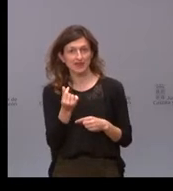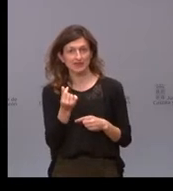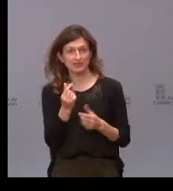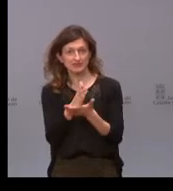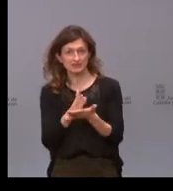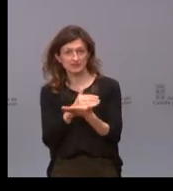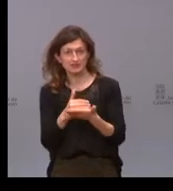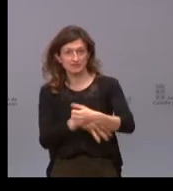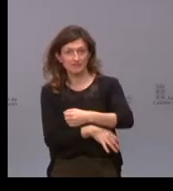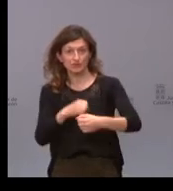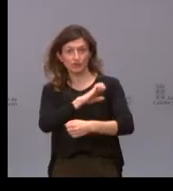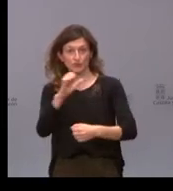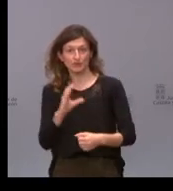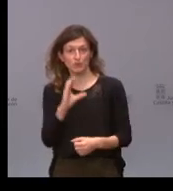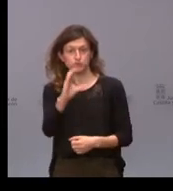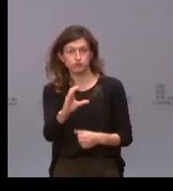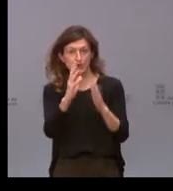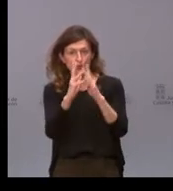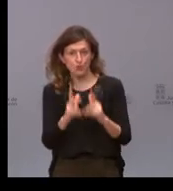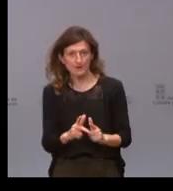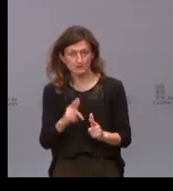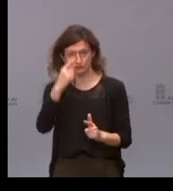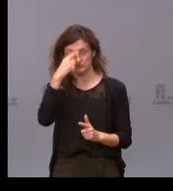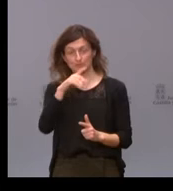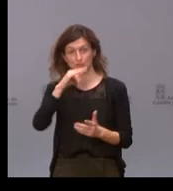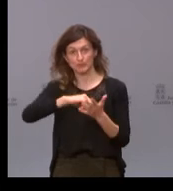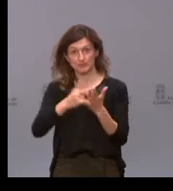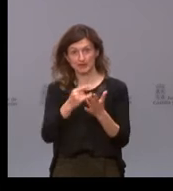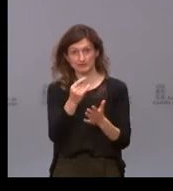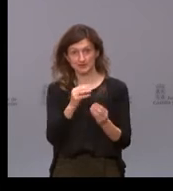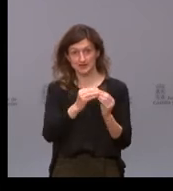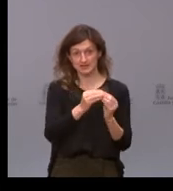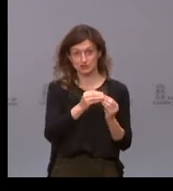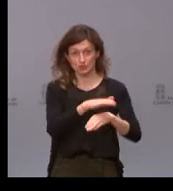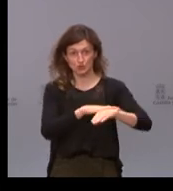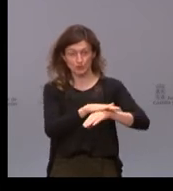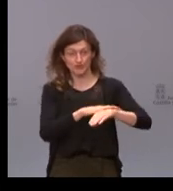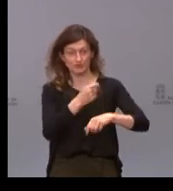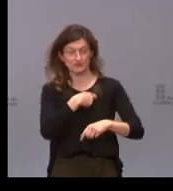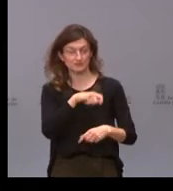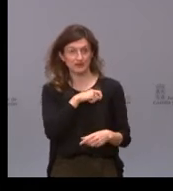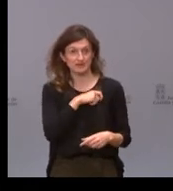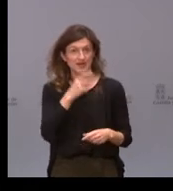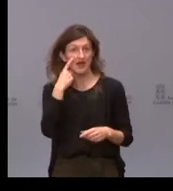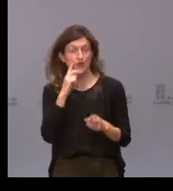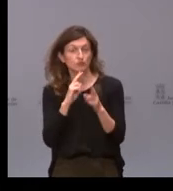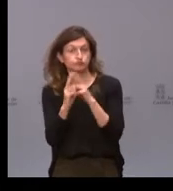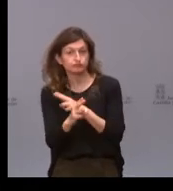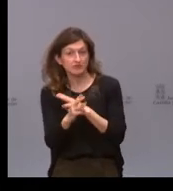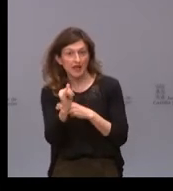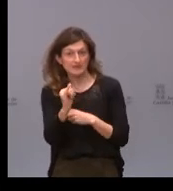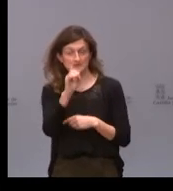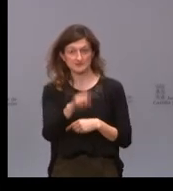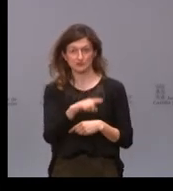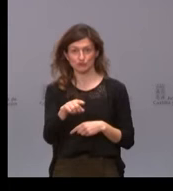autónoma de esos fondos europeos de ese plan que ha diseñado el gobierno de españa' se han recibido una propuesta o sea una respuesta a esa propuesta que ustedes